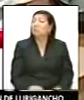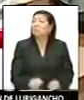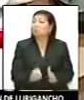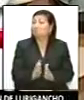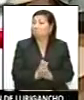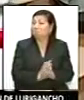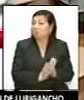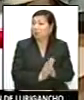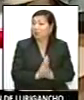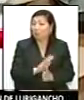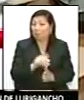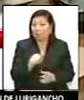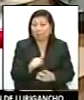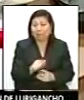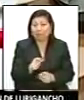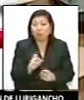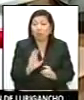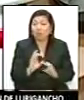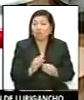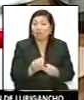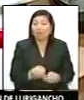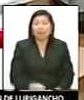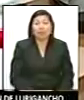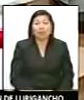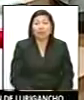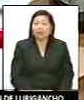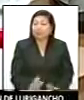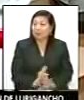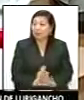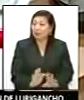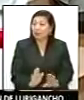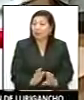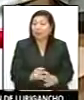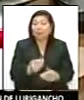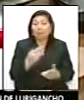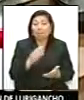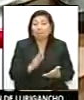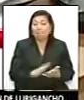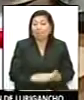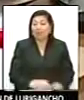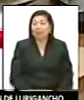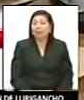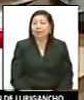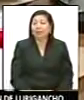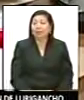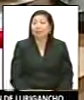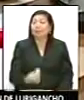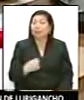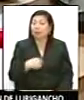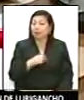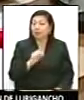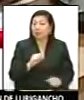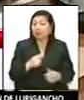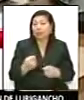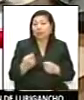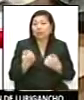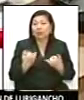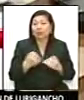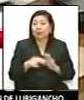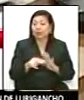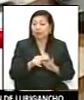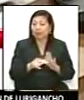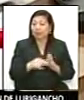beneficio a los trabajadores y a sus familias y no va a causar ningún tipo de perjuicio, señor presidente. Nosotros vamos a insistir en esta